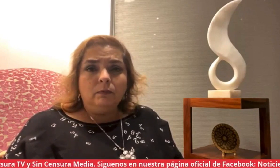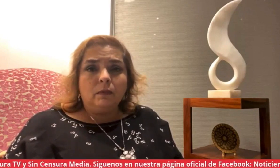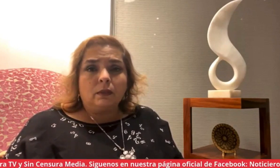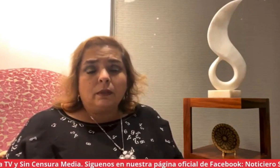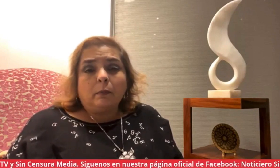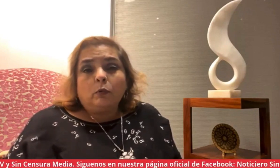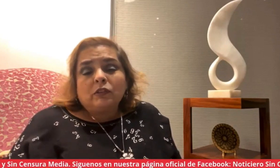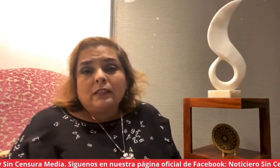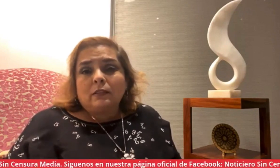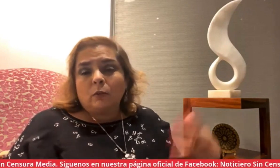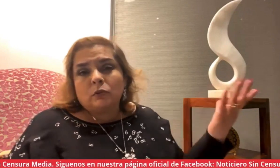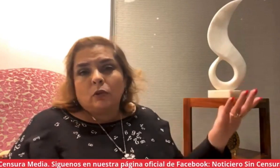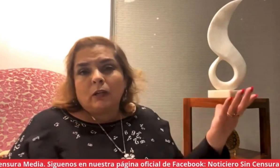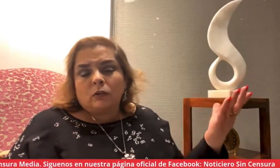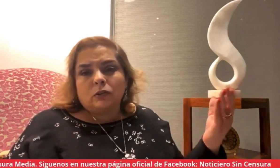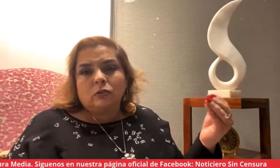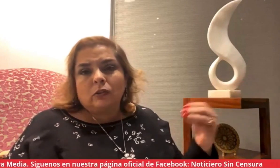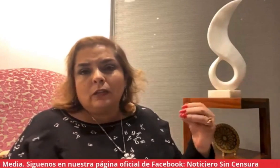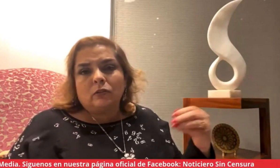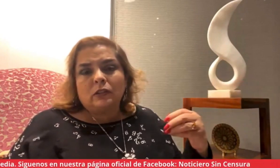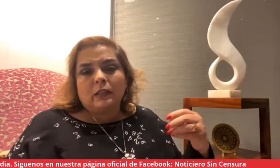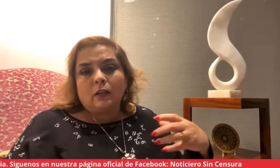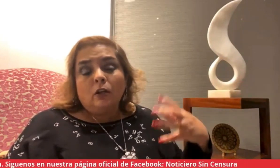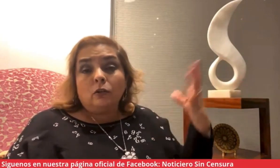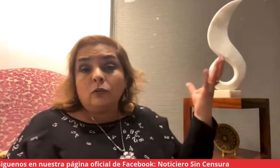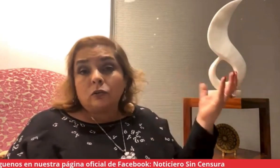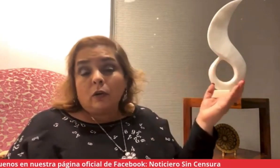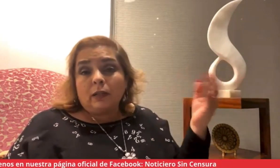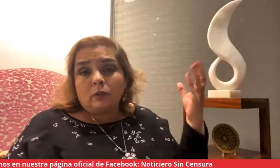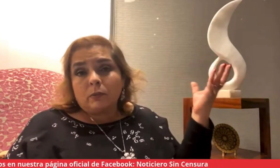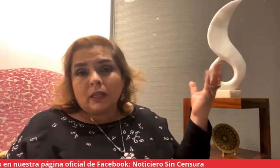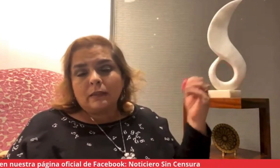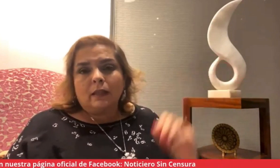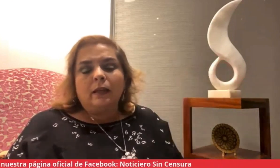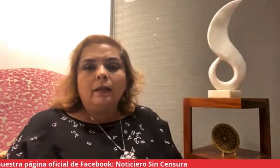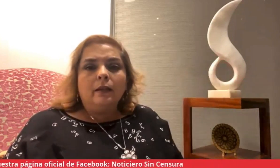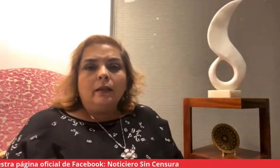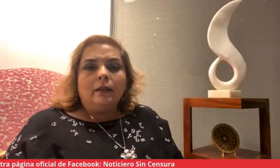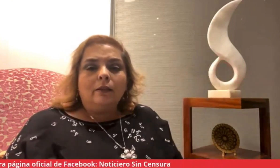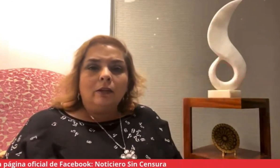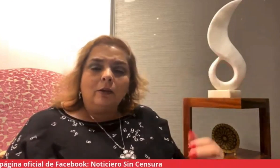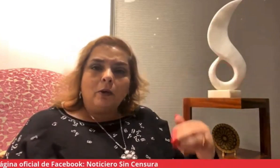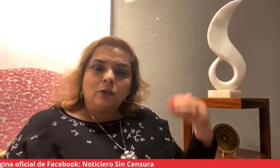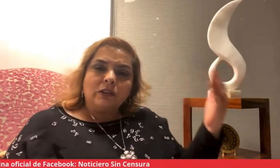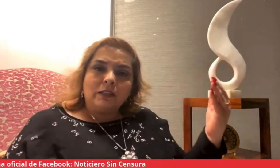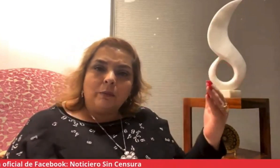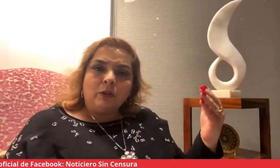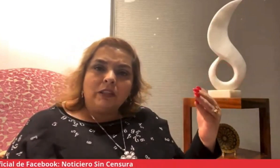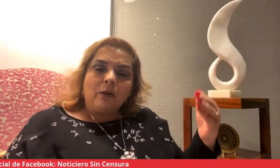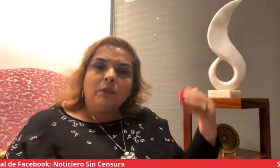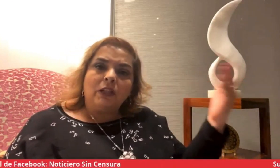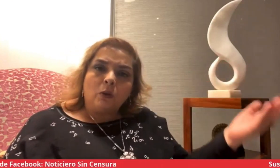Eh, Unos decían somos un órgano constitucional y otros decían no nos toca, nos vamos a exceder. Y luego otros